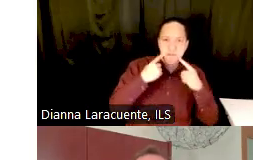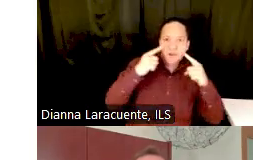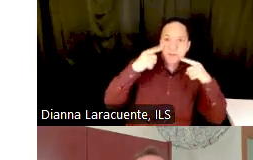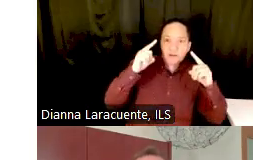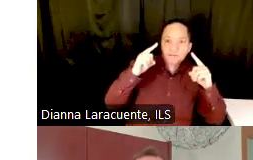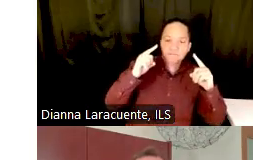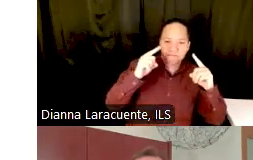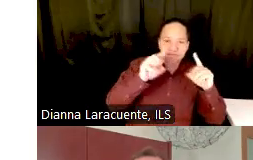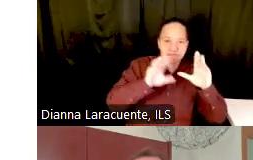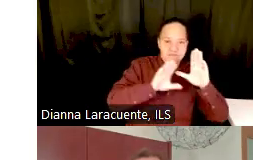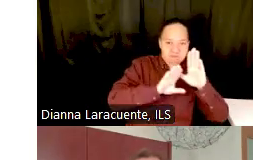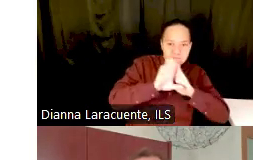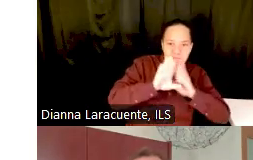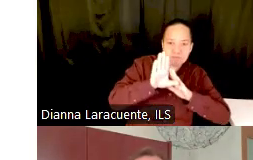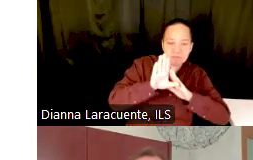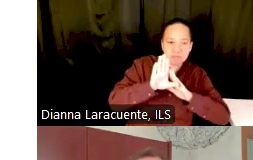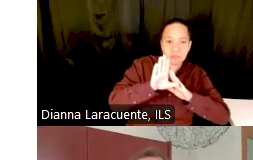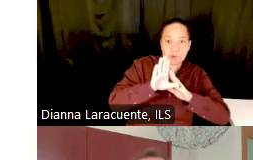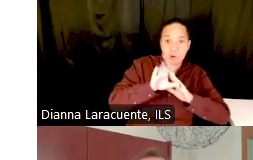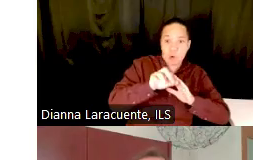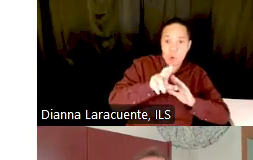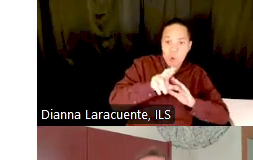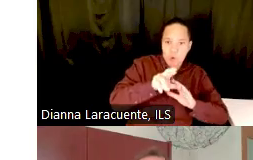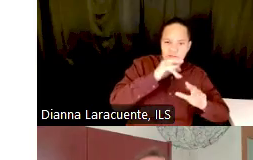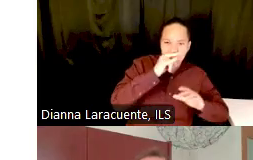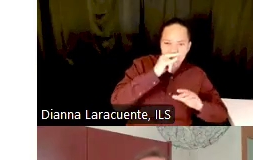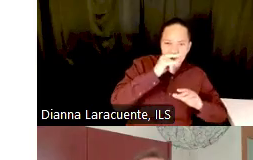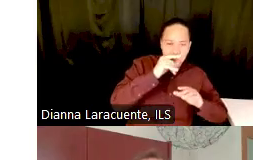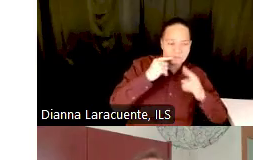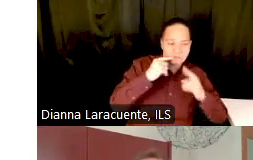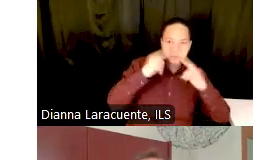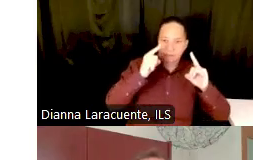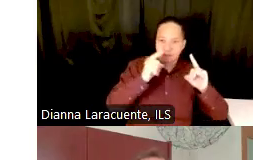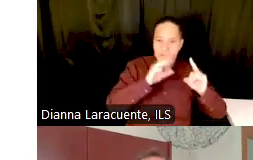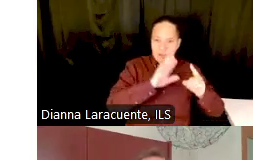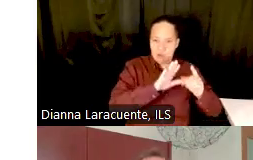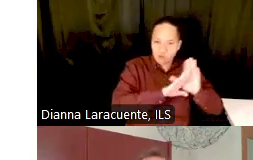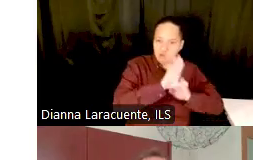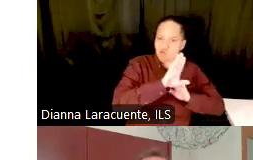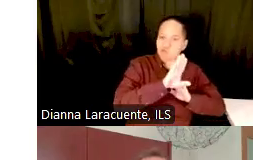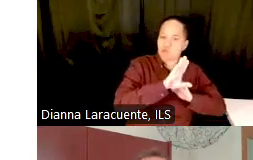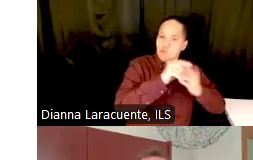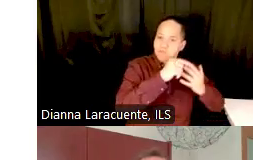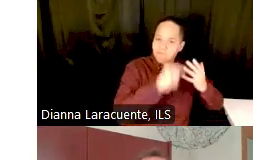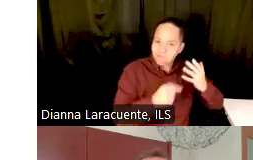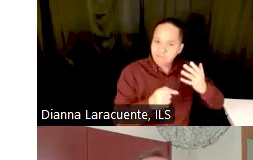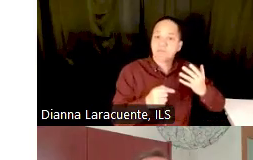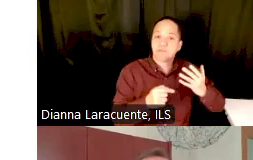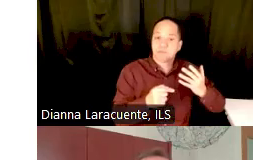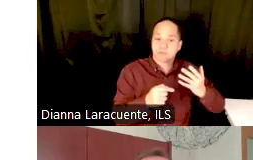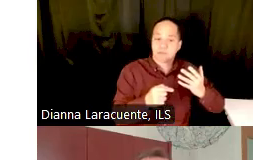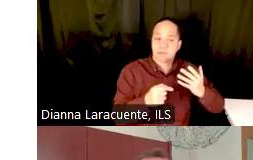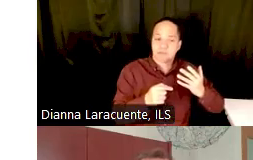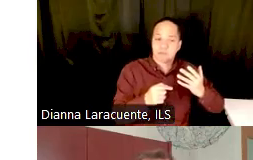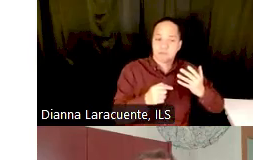se desarrollen, o sea, que el niño alcance los indicadores de su desarrollo y los indicadores